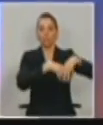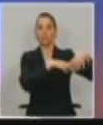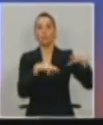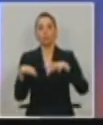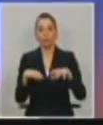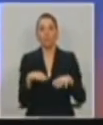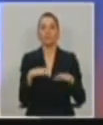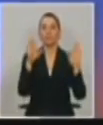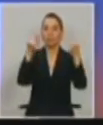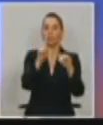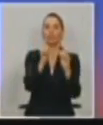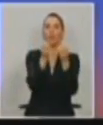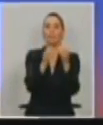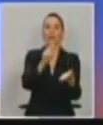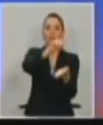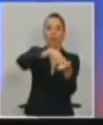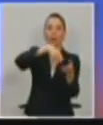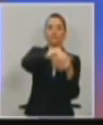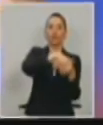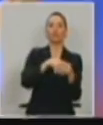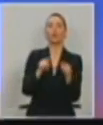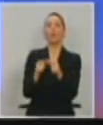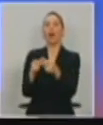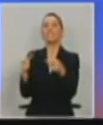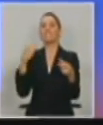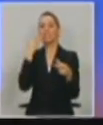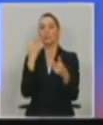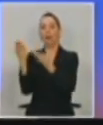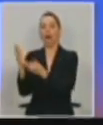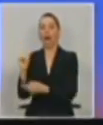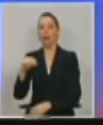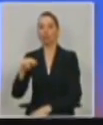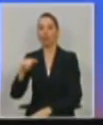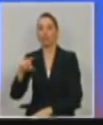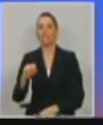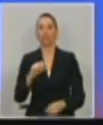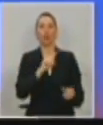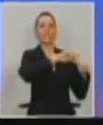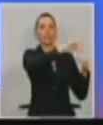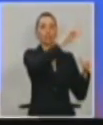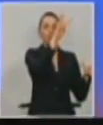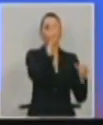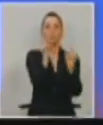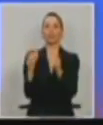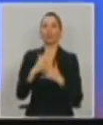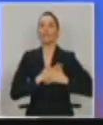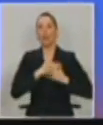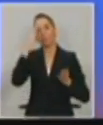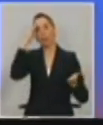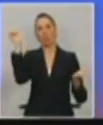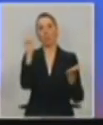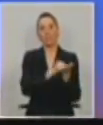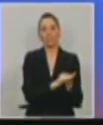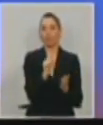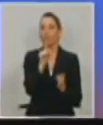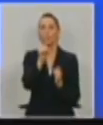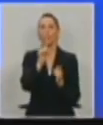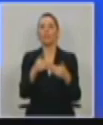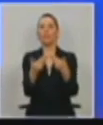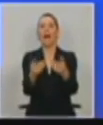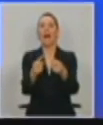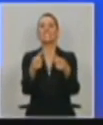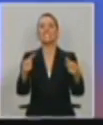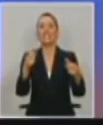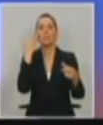los convoco a no perder su voto, a no dar un cheque en blanco ni a Antonino, ni a la Concertación, ni a los amantes de la dictadura. No den un cheque en blanco.